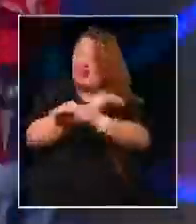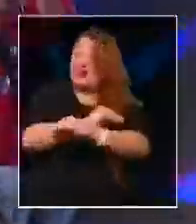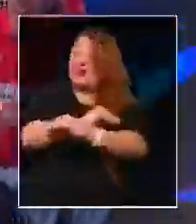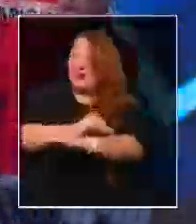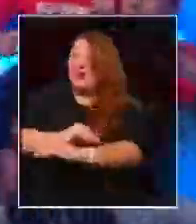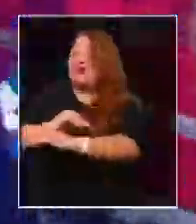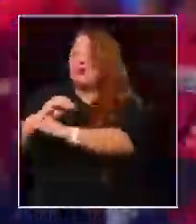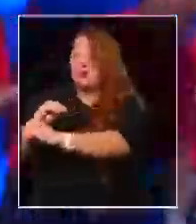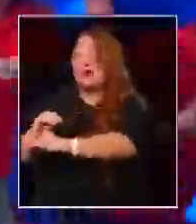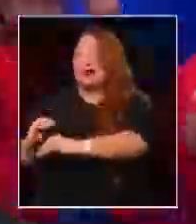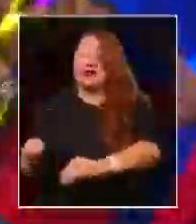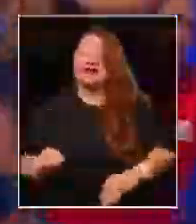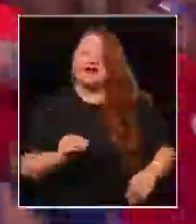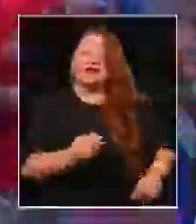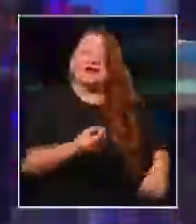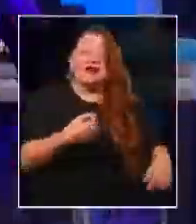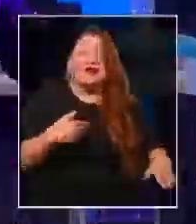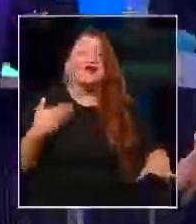el amor